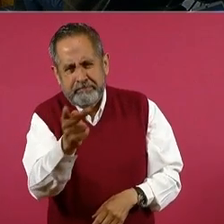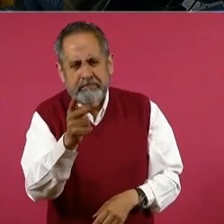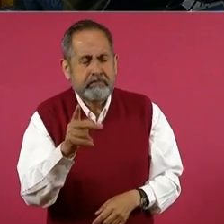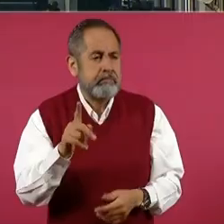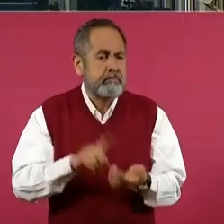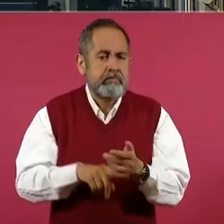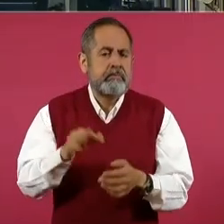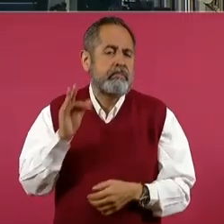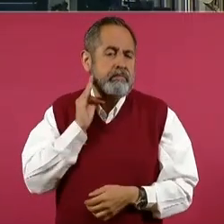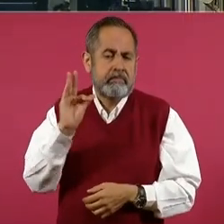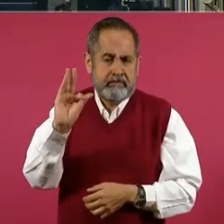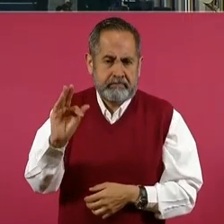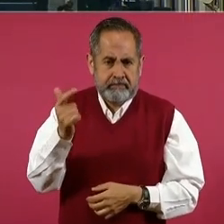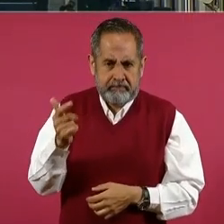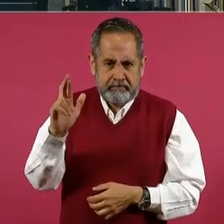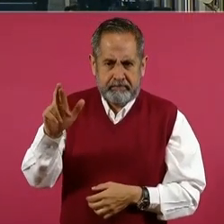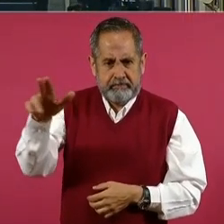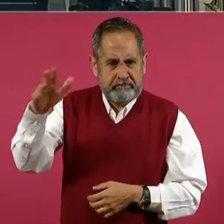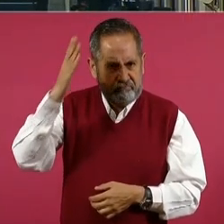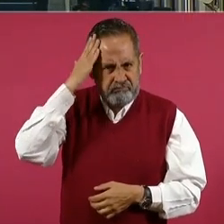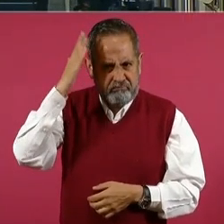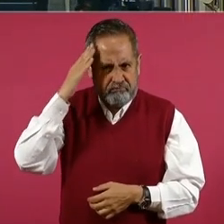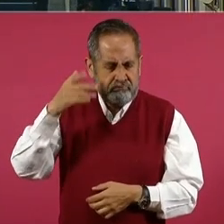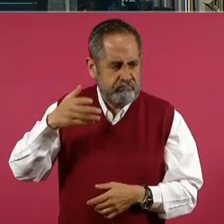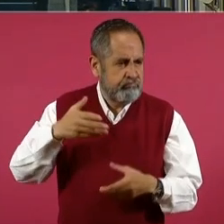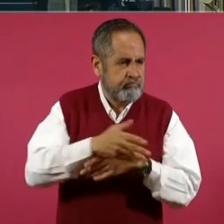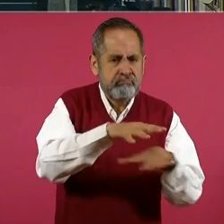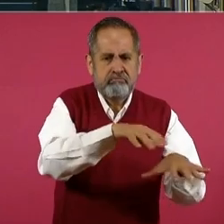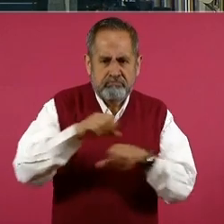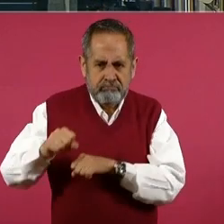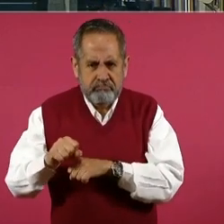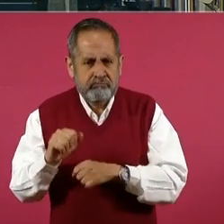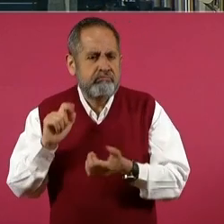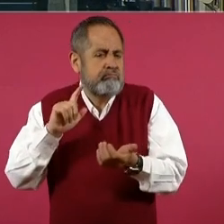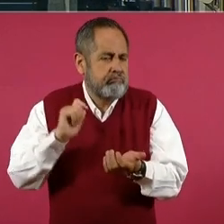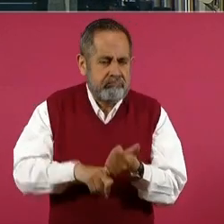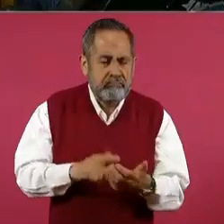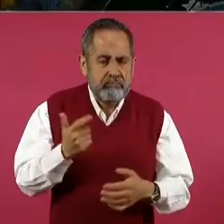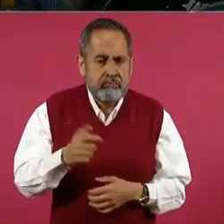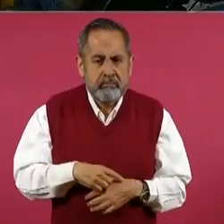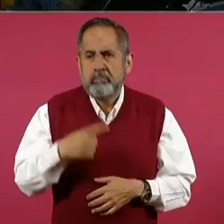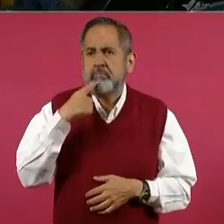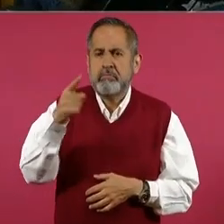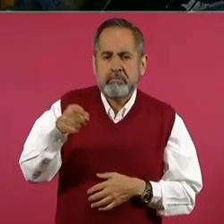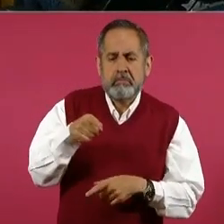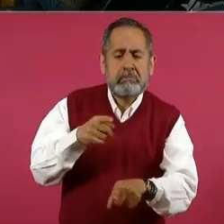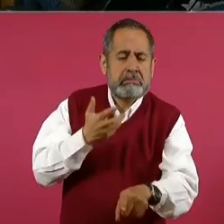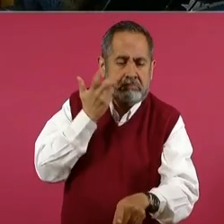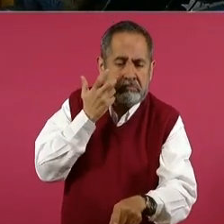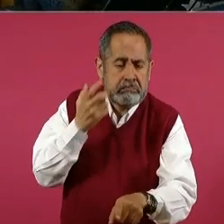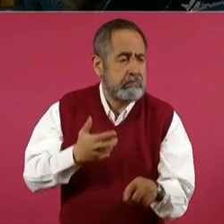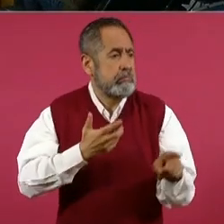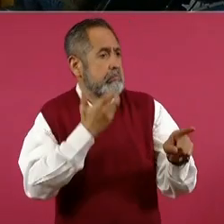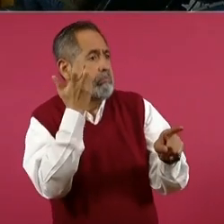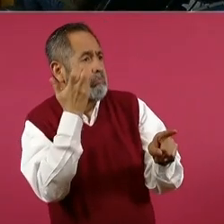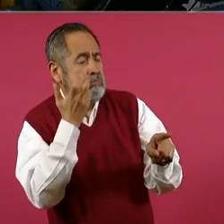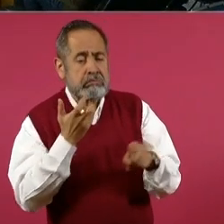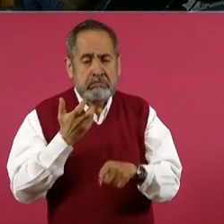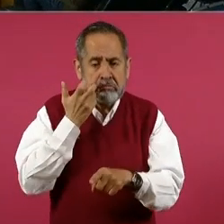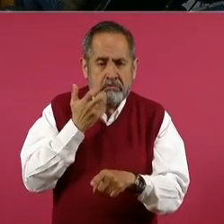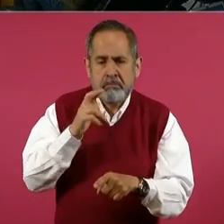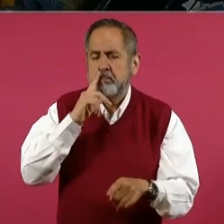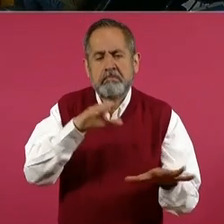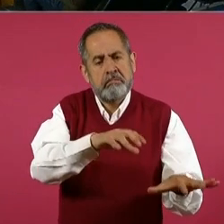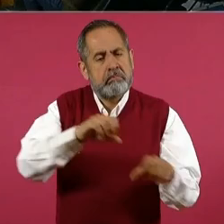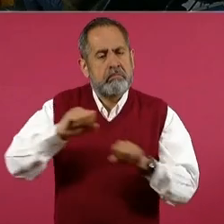la Fiscalía General interviniera en este asunto si está denunciando un uso faccioso de la justicia en Chihuahua?